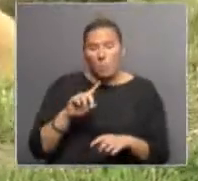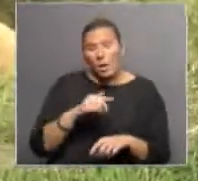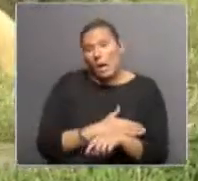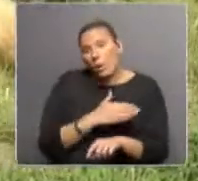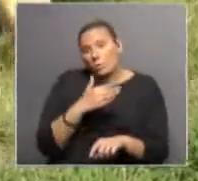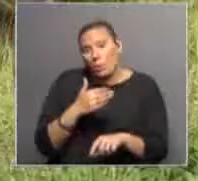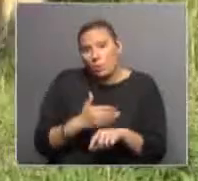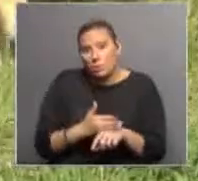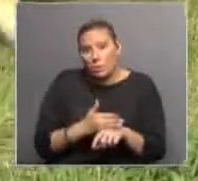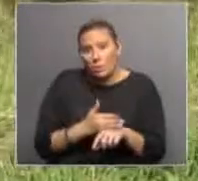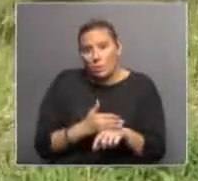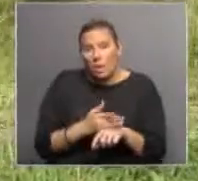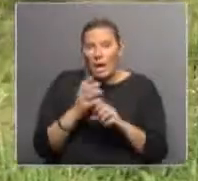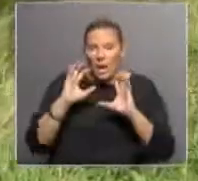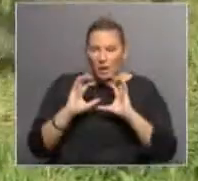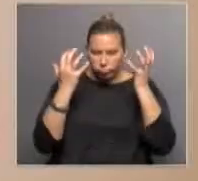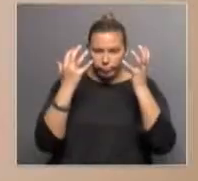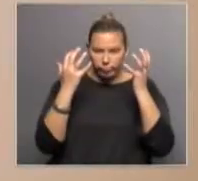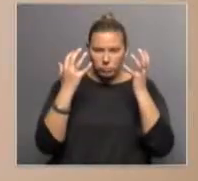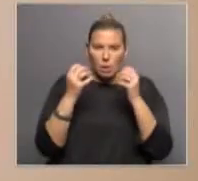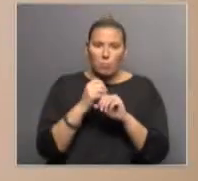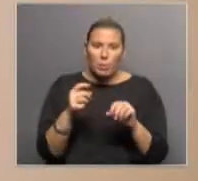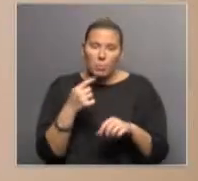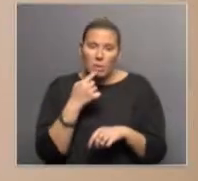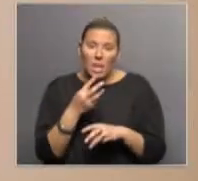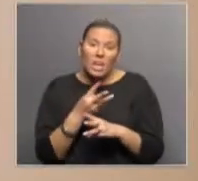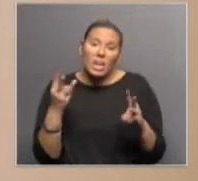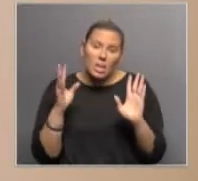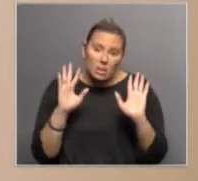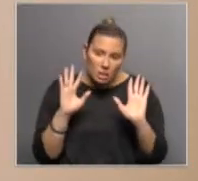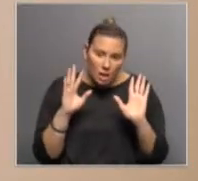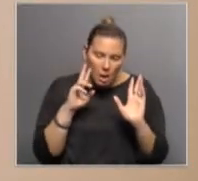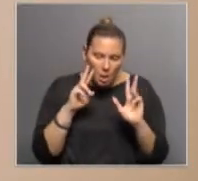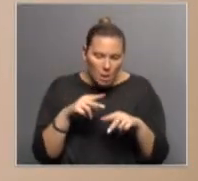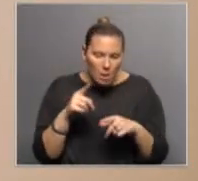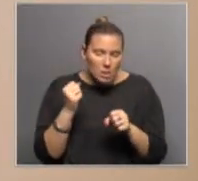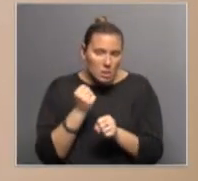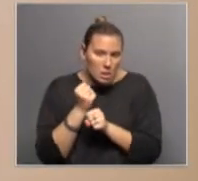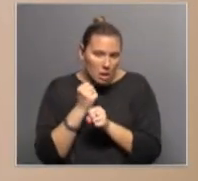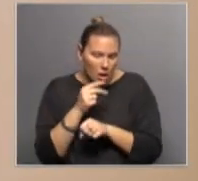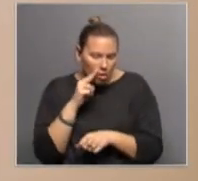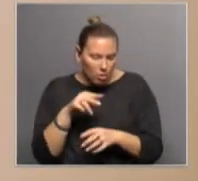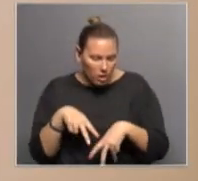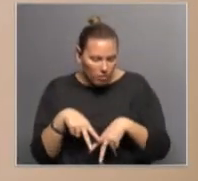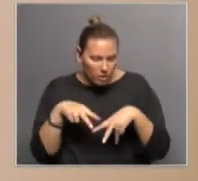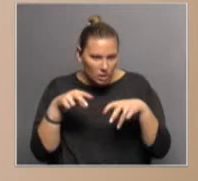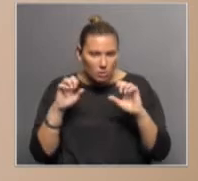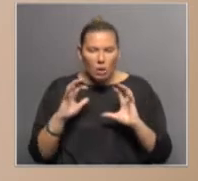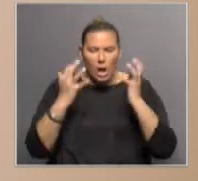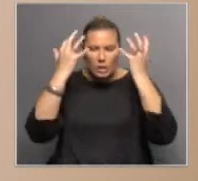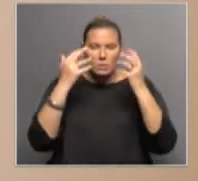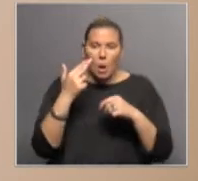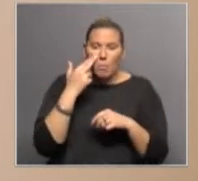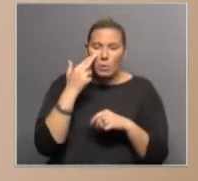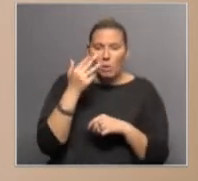una manera, es la agresividad, ¿no? Podemos decir que en general, revisando la mayoría de los trabajos, la agresividad sigue siendo de los problemas